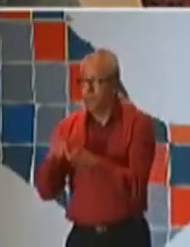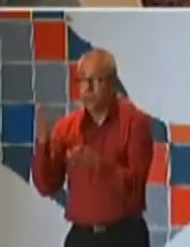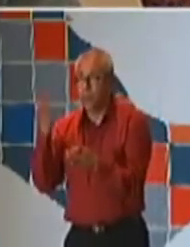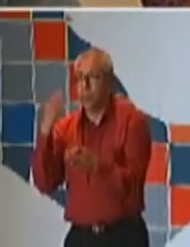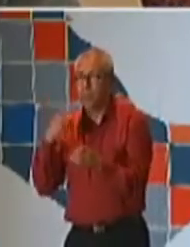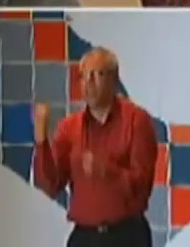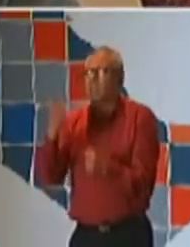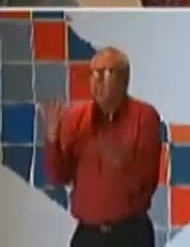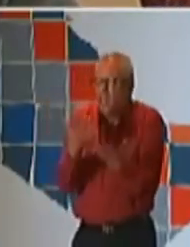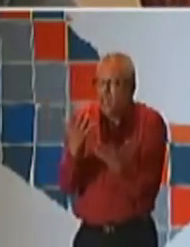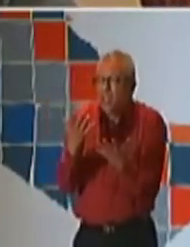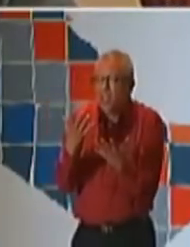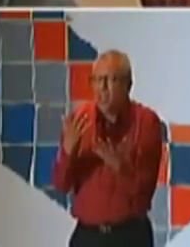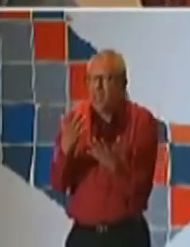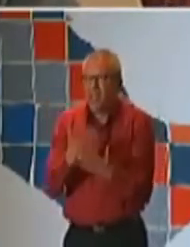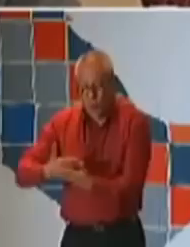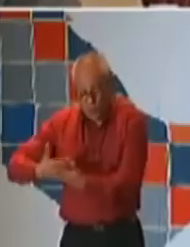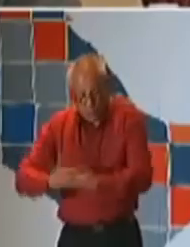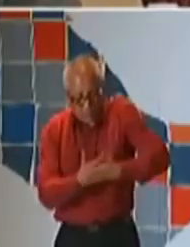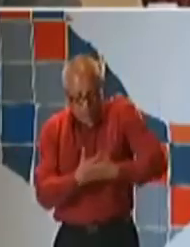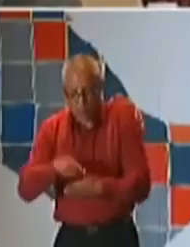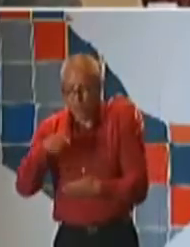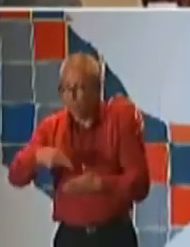muñecos de cesame Street